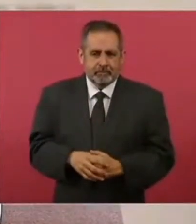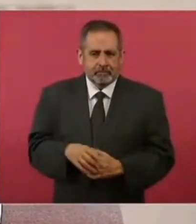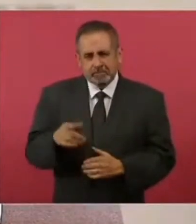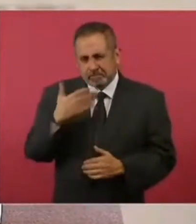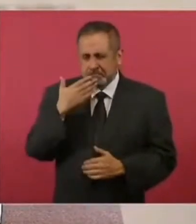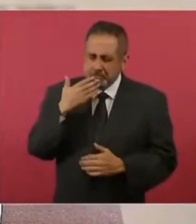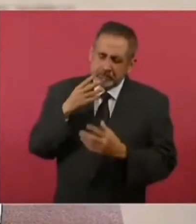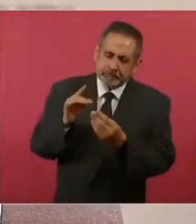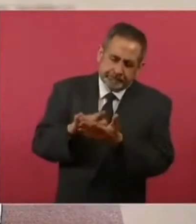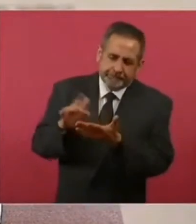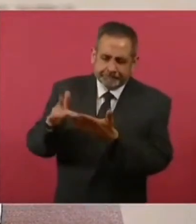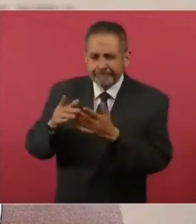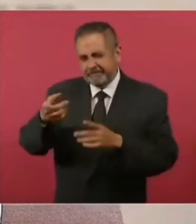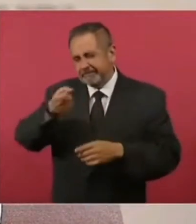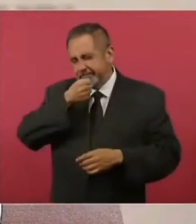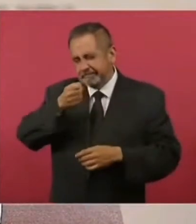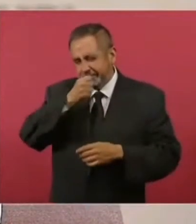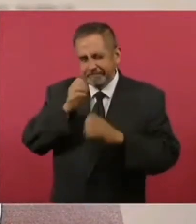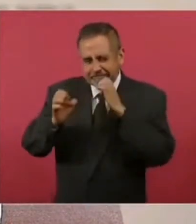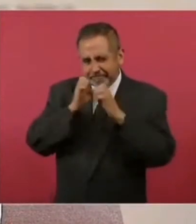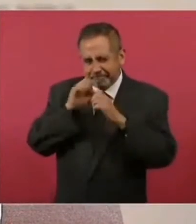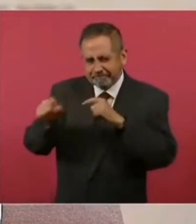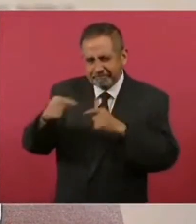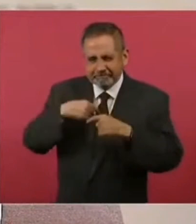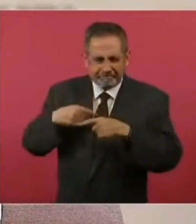pues muy bien, muchas gracias, ¿no?